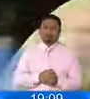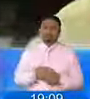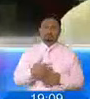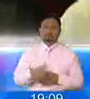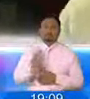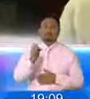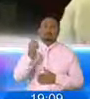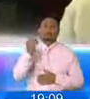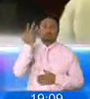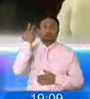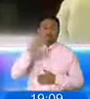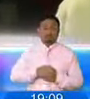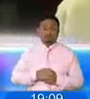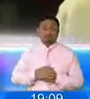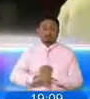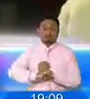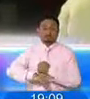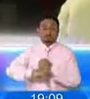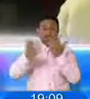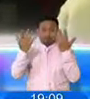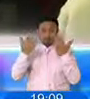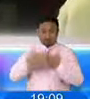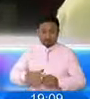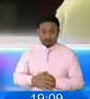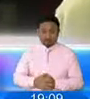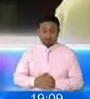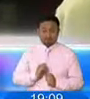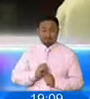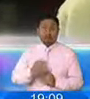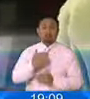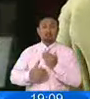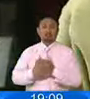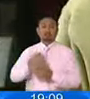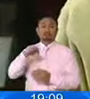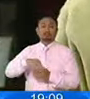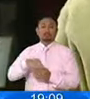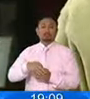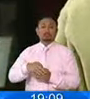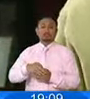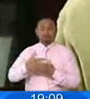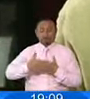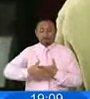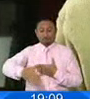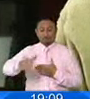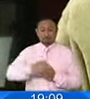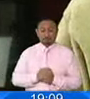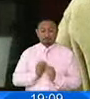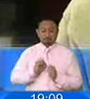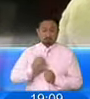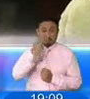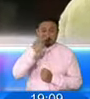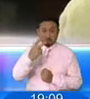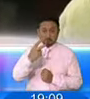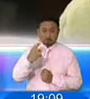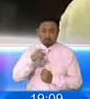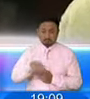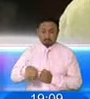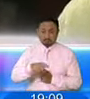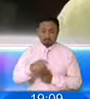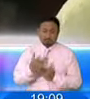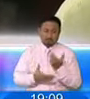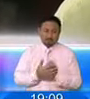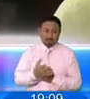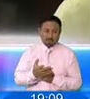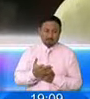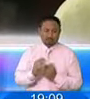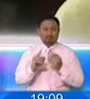días de que se cierre la campaña electoral y ya el proceso electoral se dé. Yo no veo que pueda haber algo muy